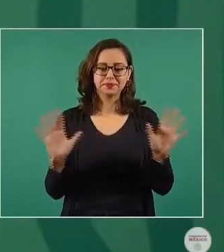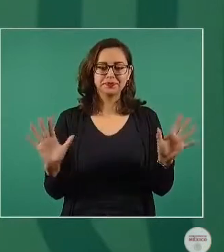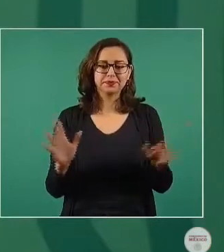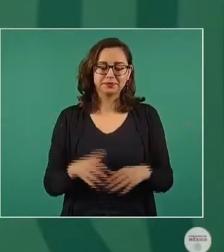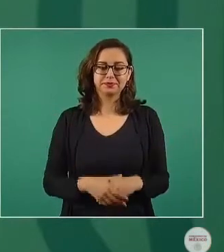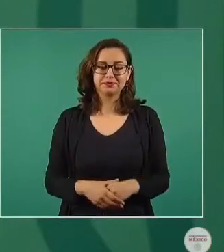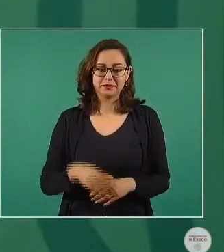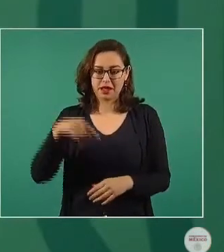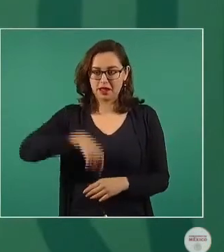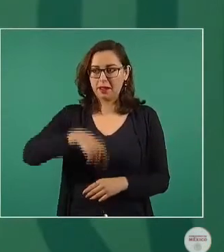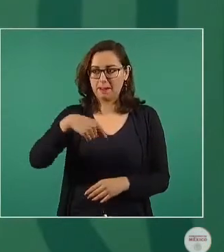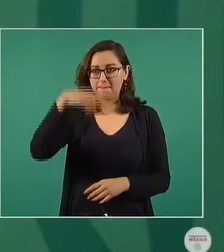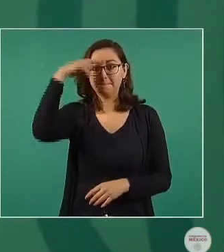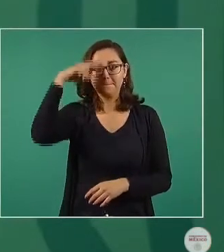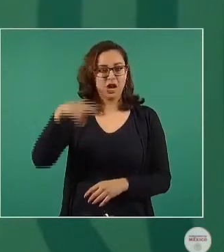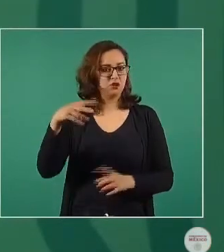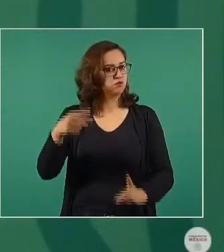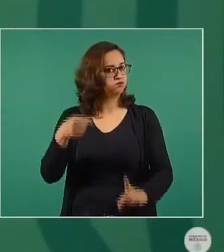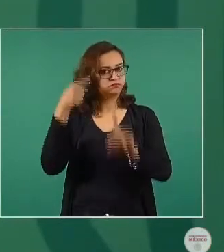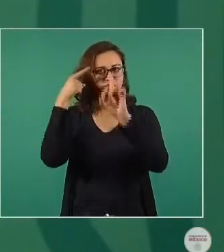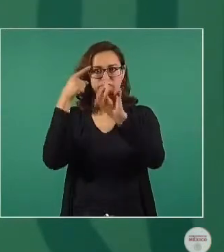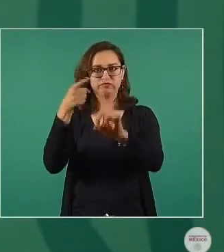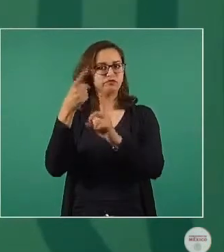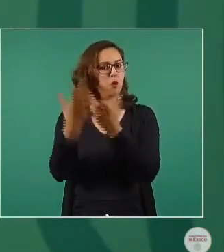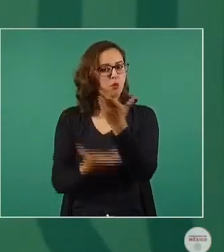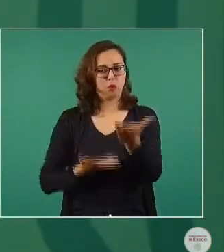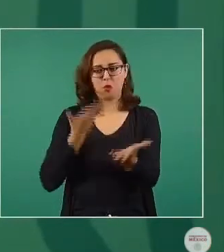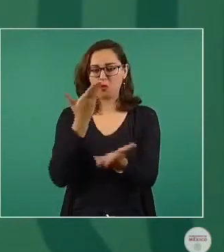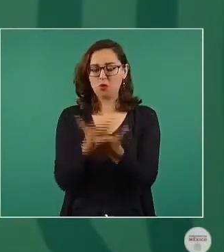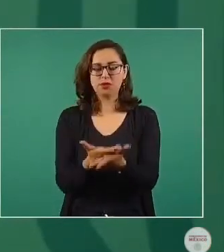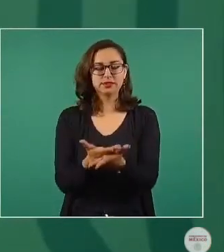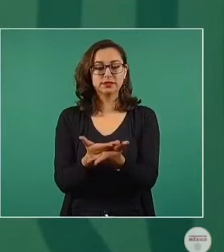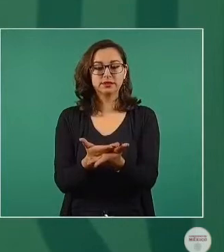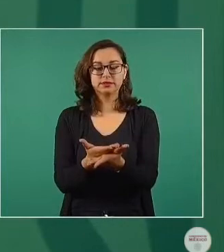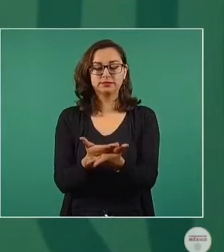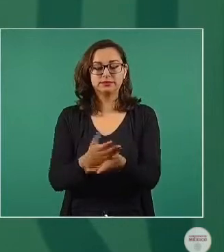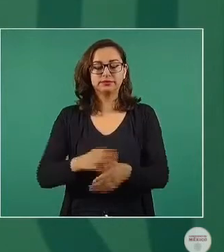nuestra política y cómo,